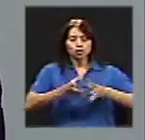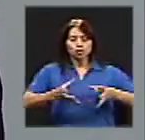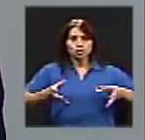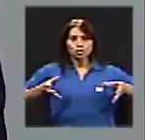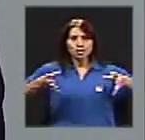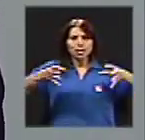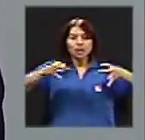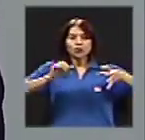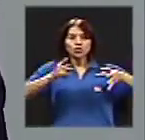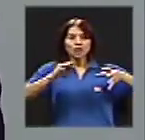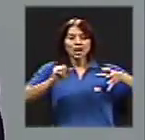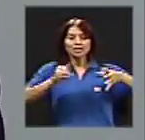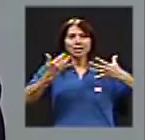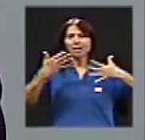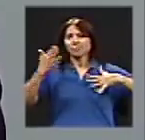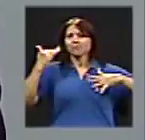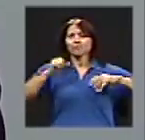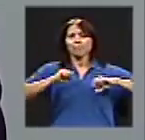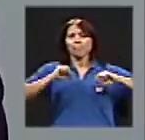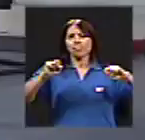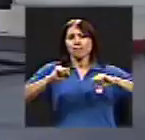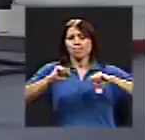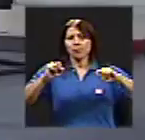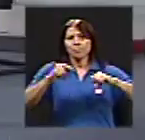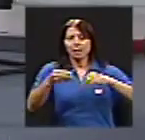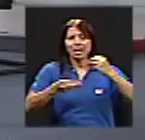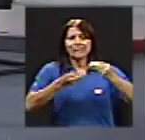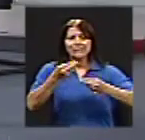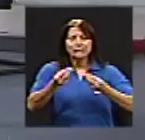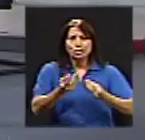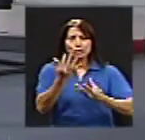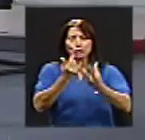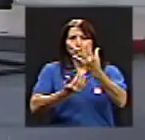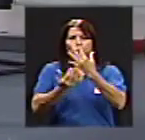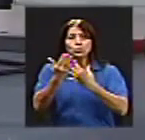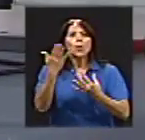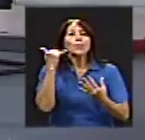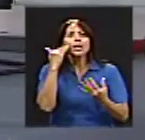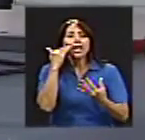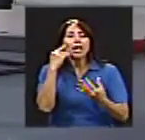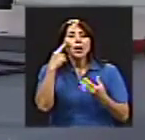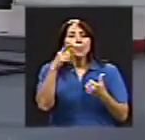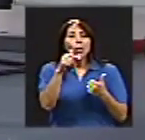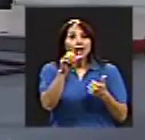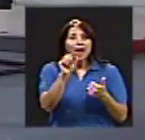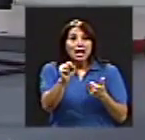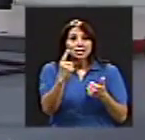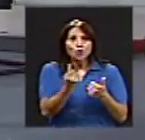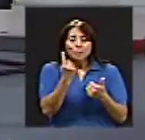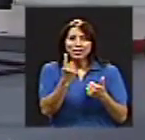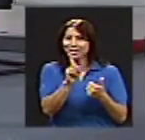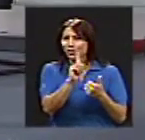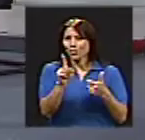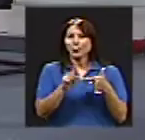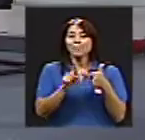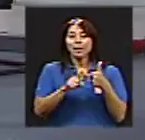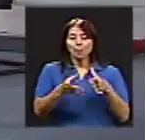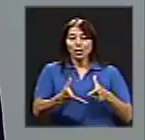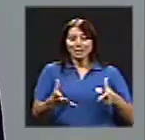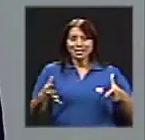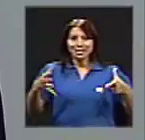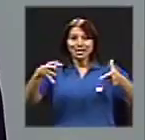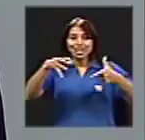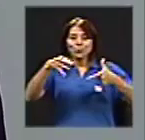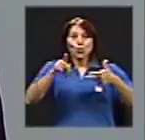cilindros, pero también por mala calidad de los cilindros y por mal manejo que se ha tenido en las envasadoras de gas. El